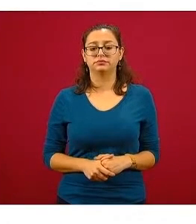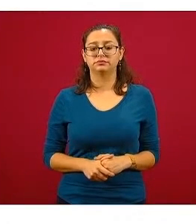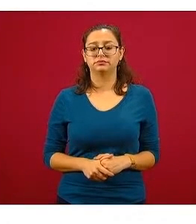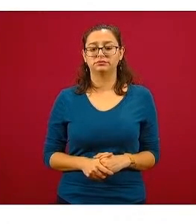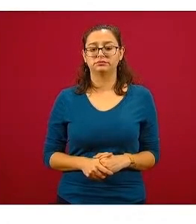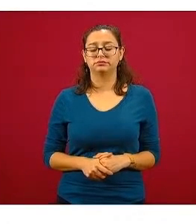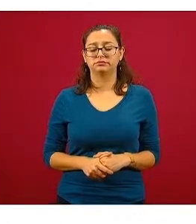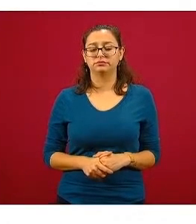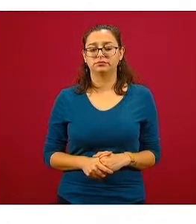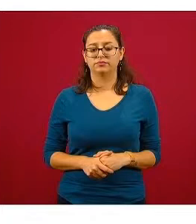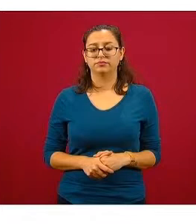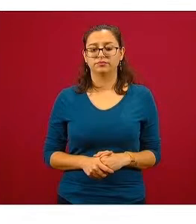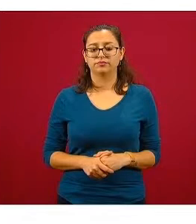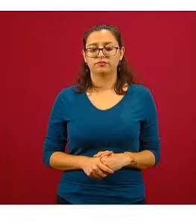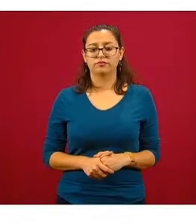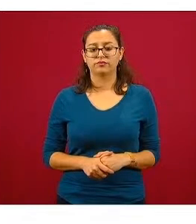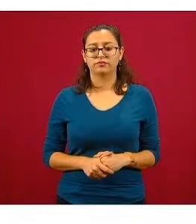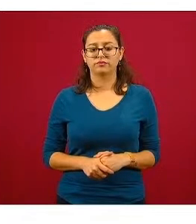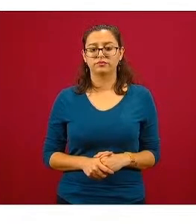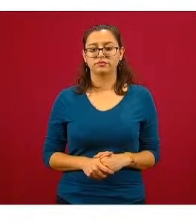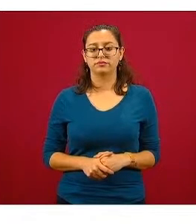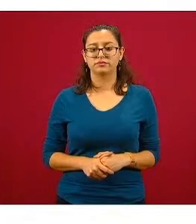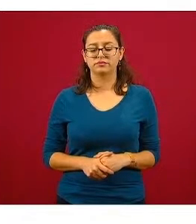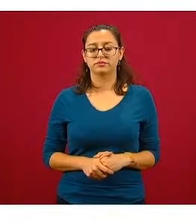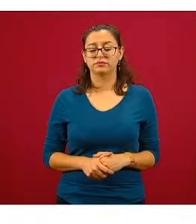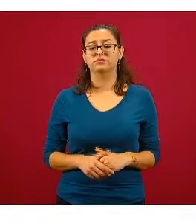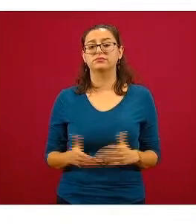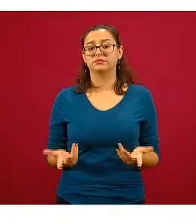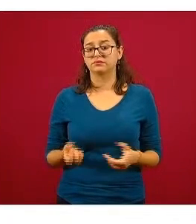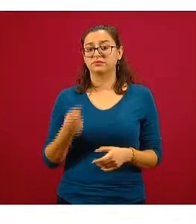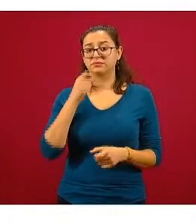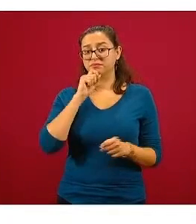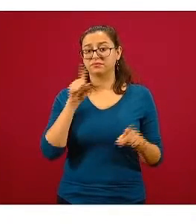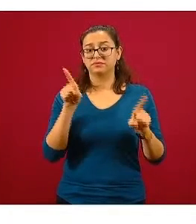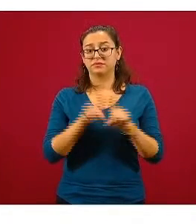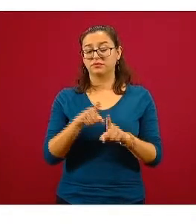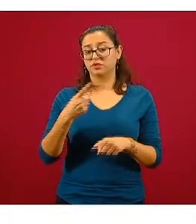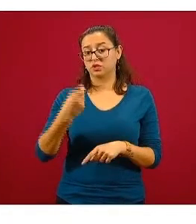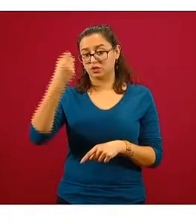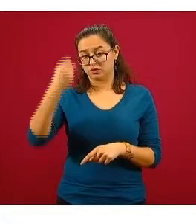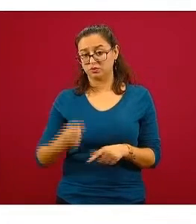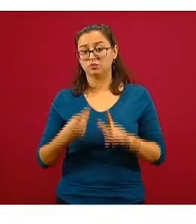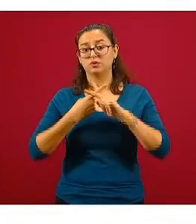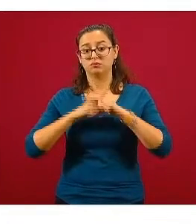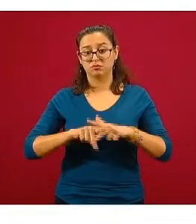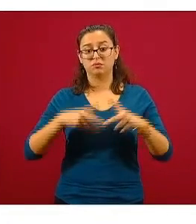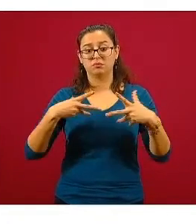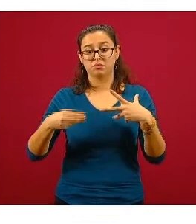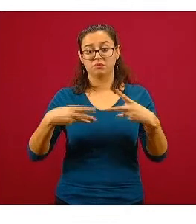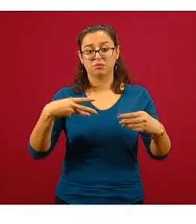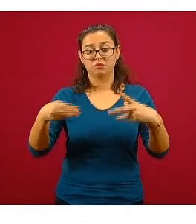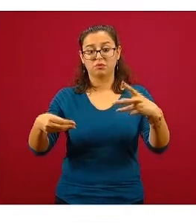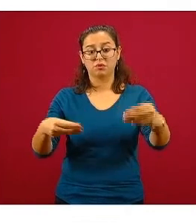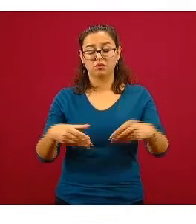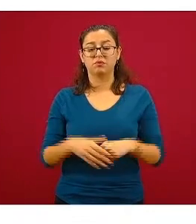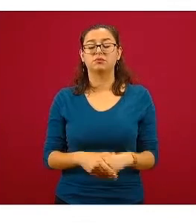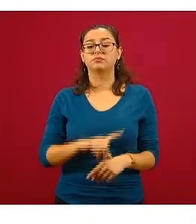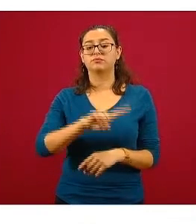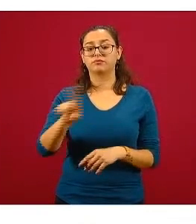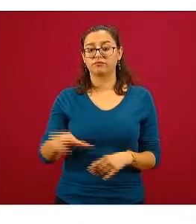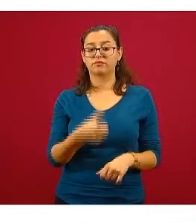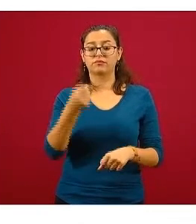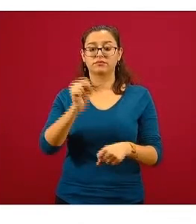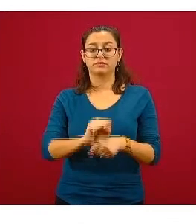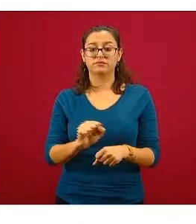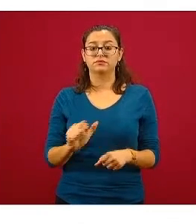como Solidaridad, Cozumel, Otón Blanco también inicia temprano en el sur de la entidad. Ya para la semana 17 había